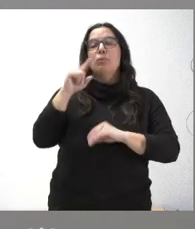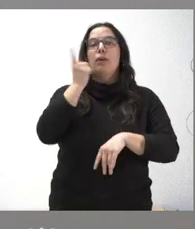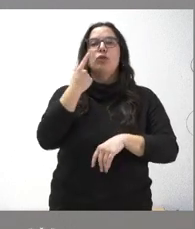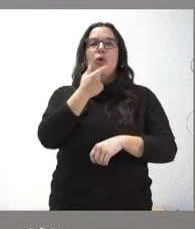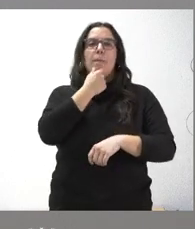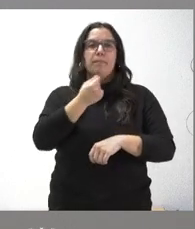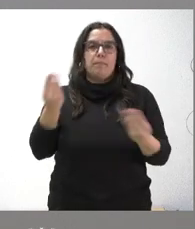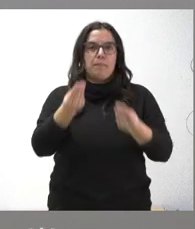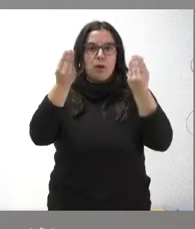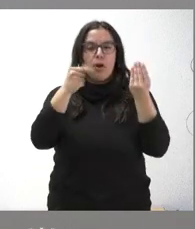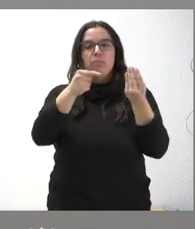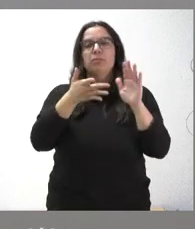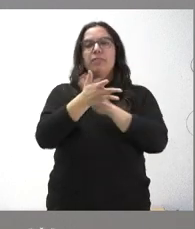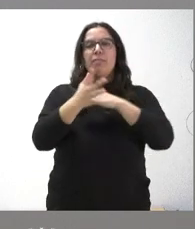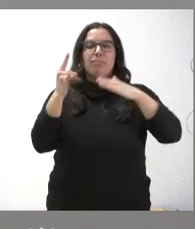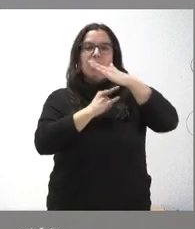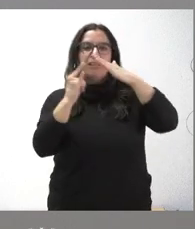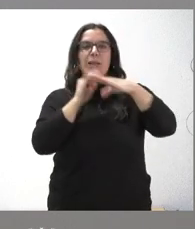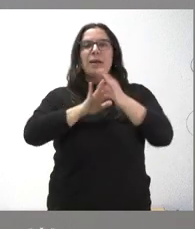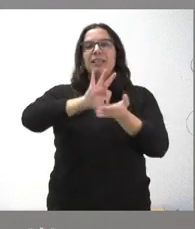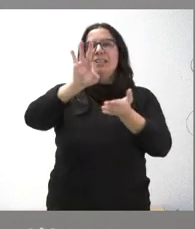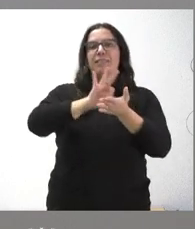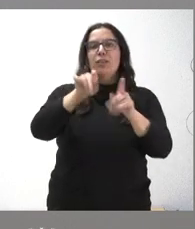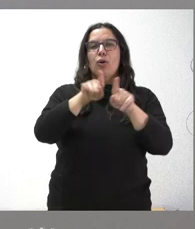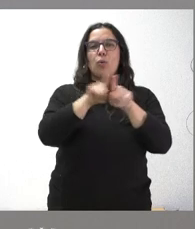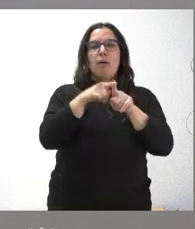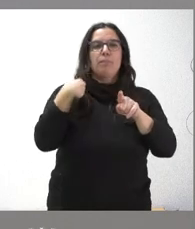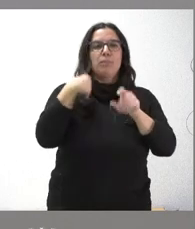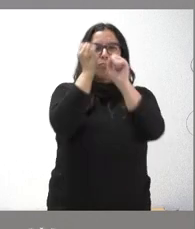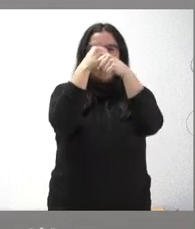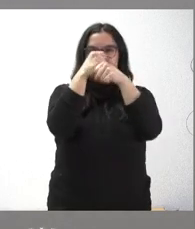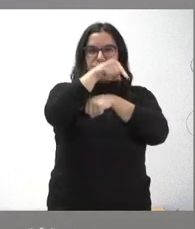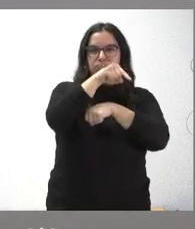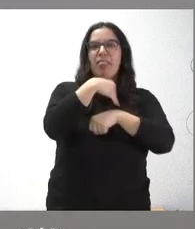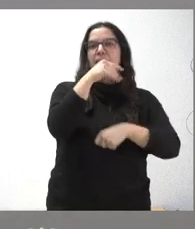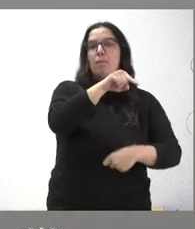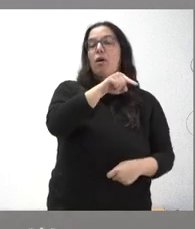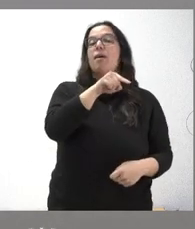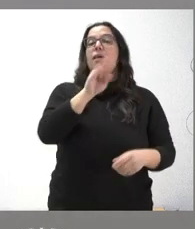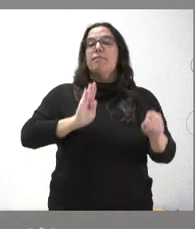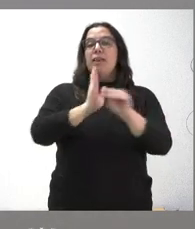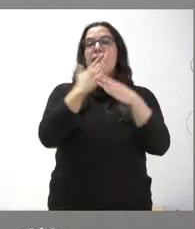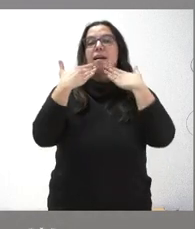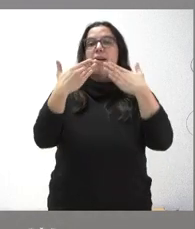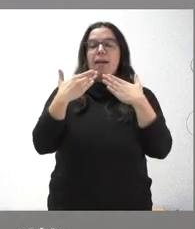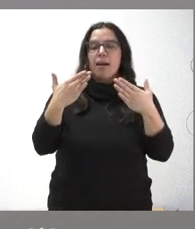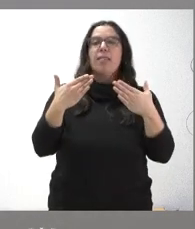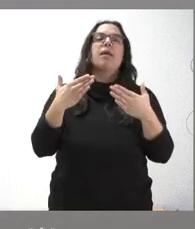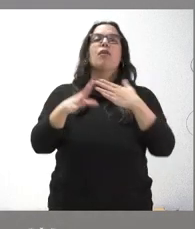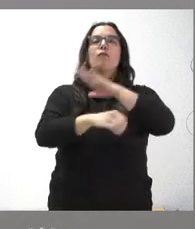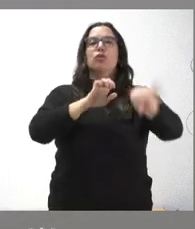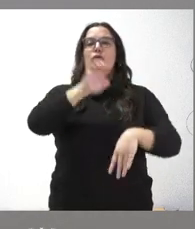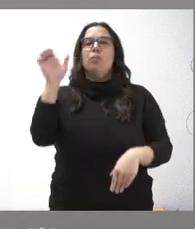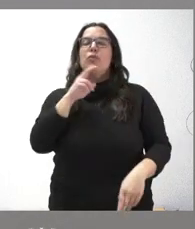marcha de un escáner para el servicio de anatomía patológica en Zamora y se financia con fondos reac Yu fondos